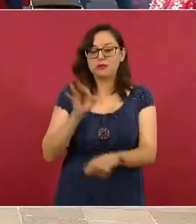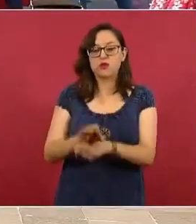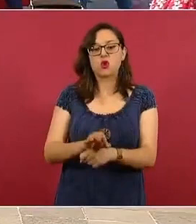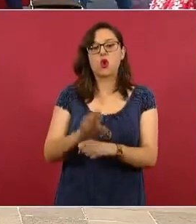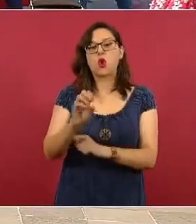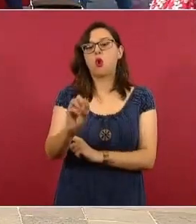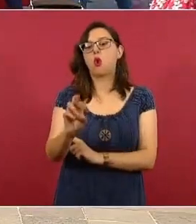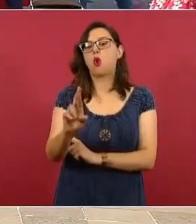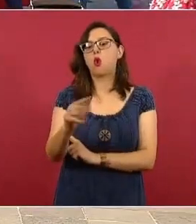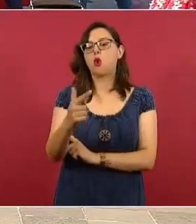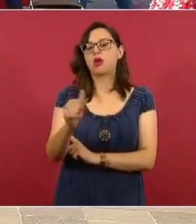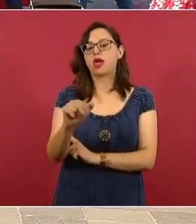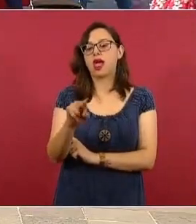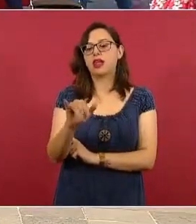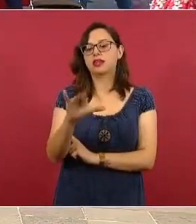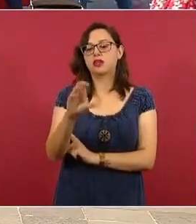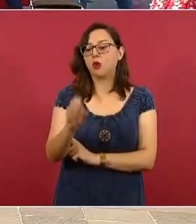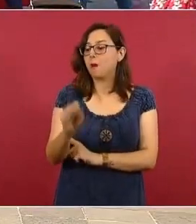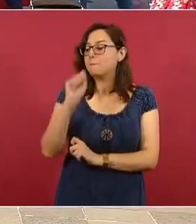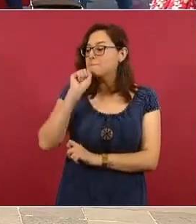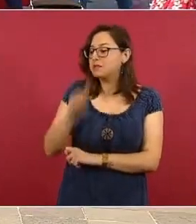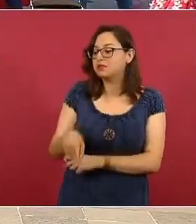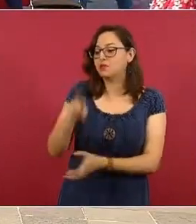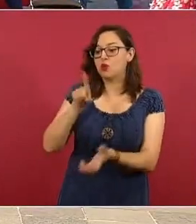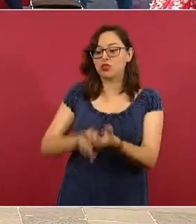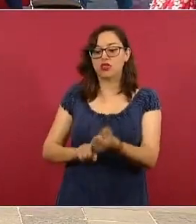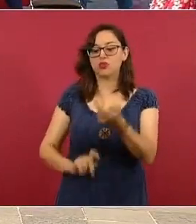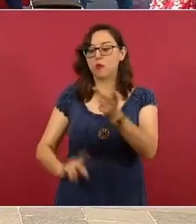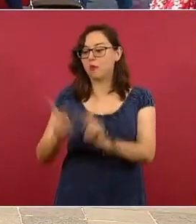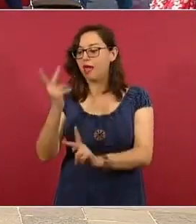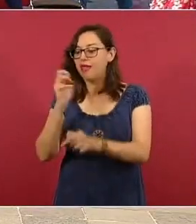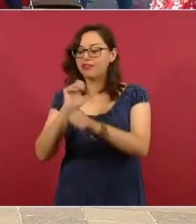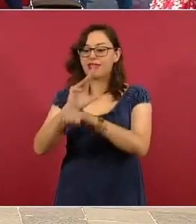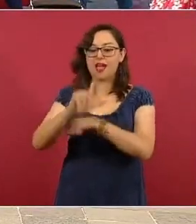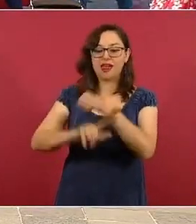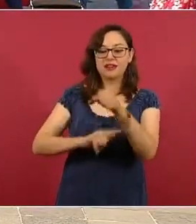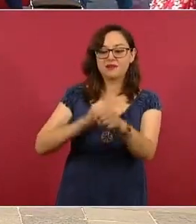el control biológico, eso ya lo sabemos,